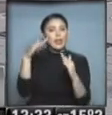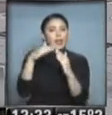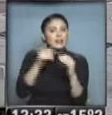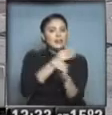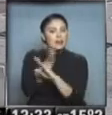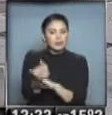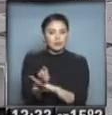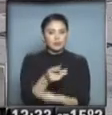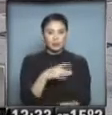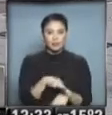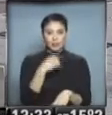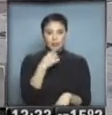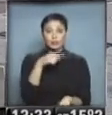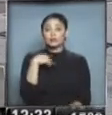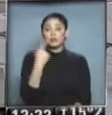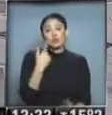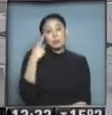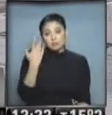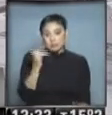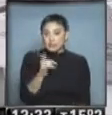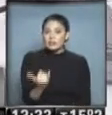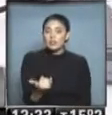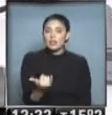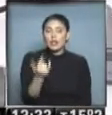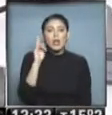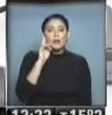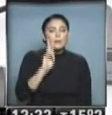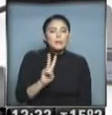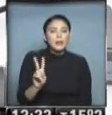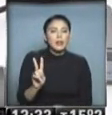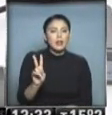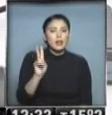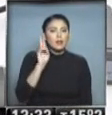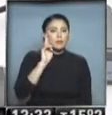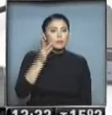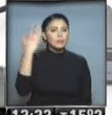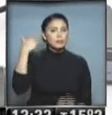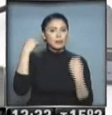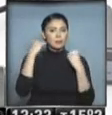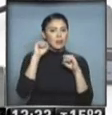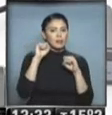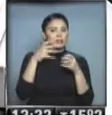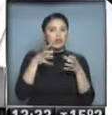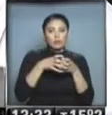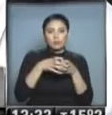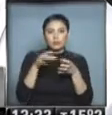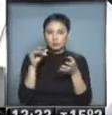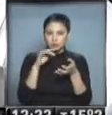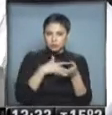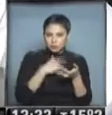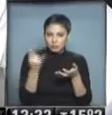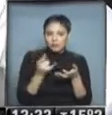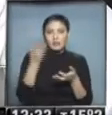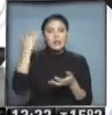nosotros creemos que si hemos visto en nuestros entrenamientos en estos dispositivos cuando fuimos a